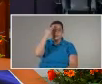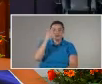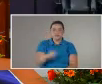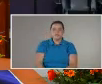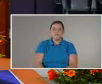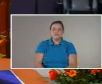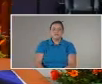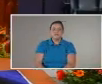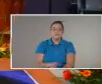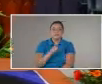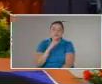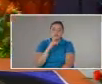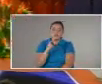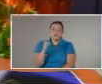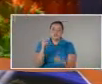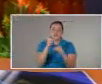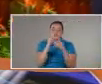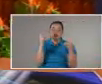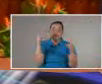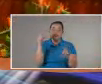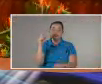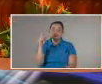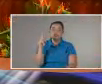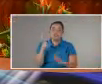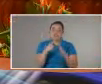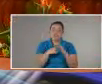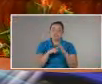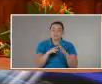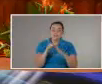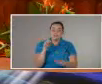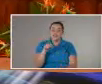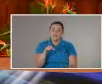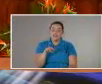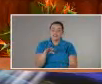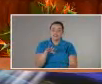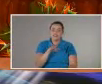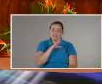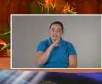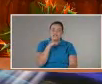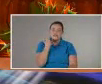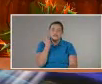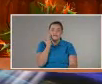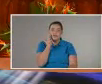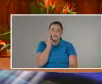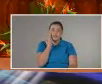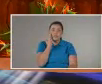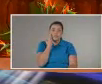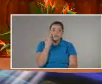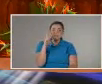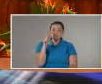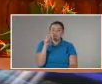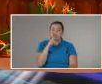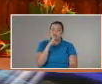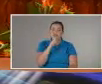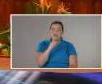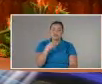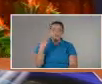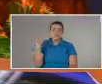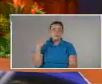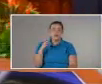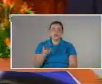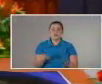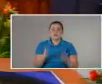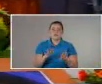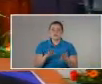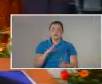y lo había dicho desde el principio, esta enfermedad no es para muerte, es para que el nombre de